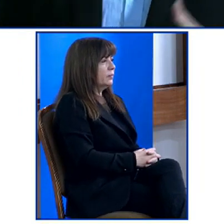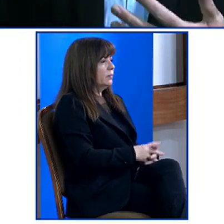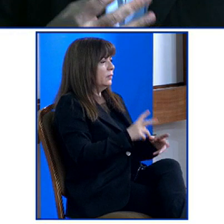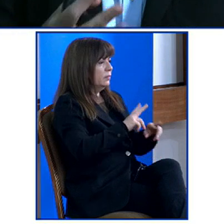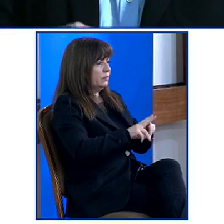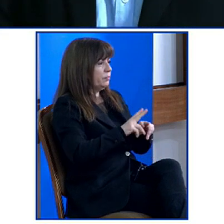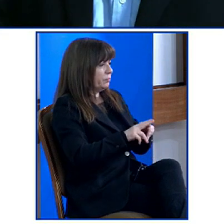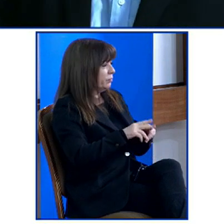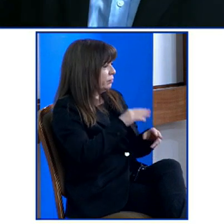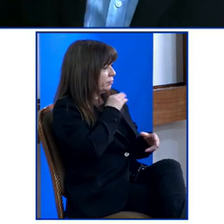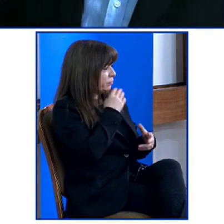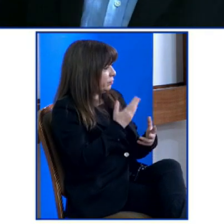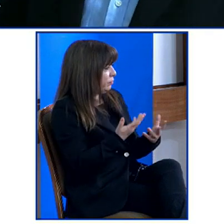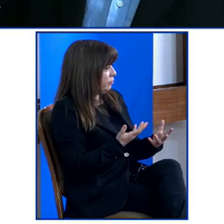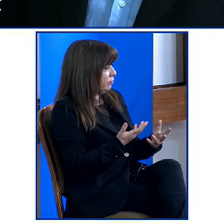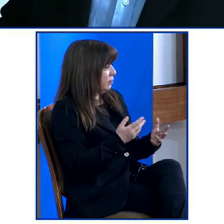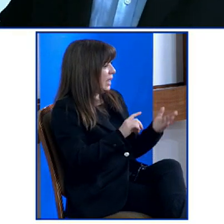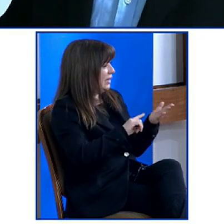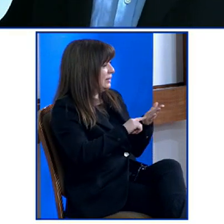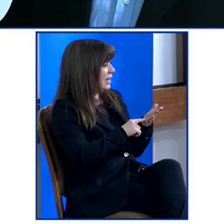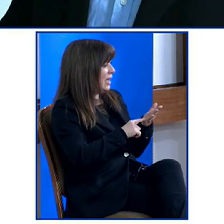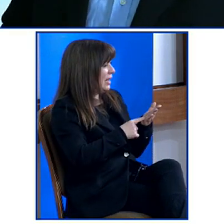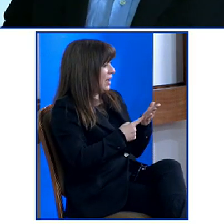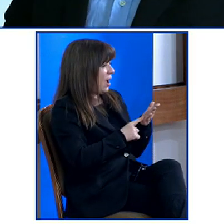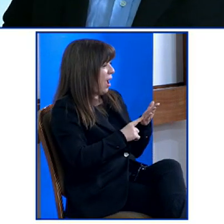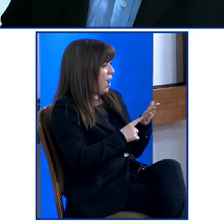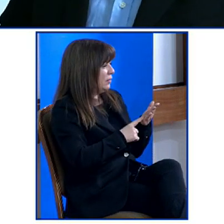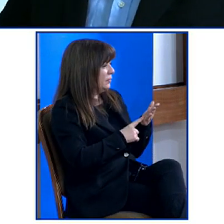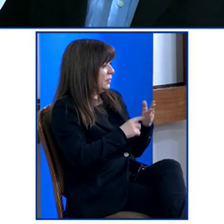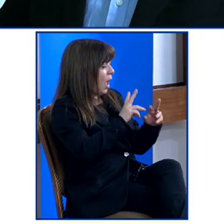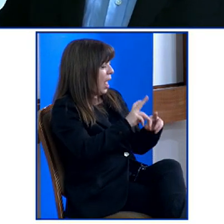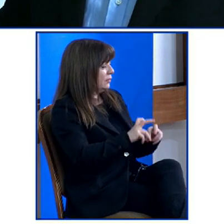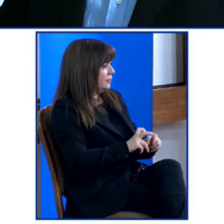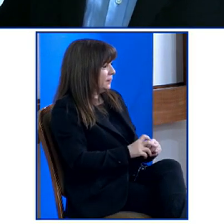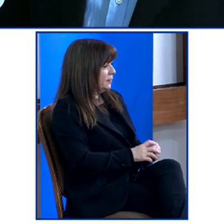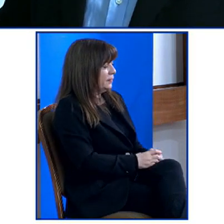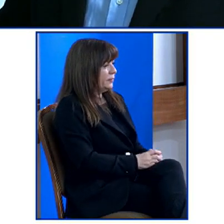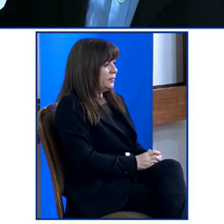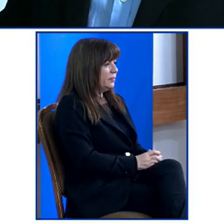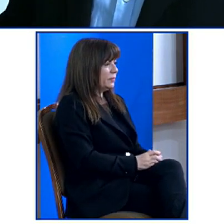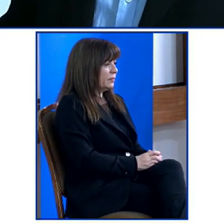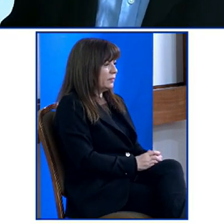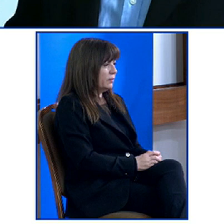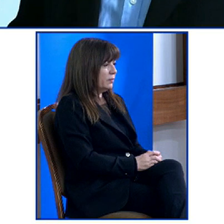hacemos utilizando pues, técnicas de metaanálisis.